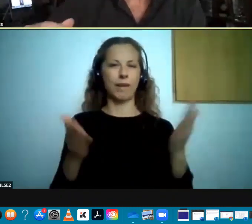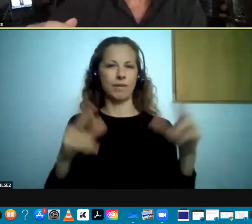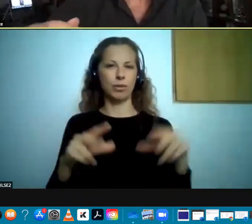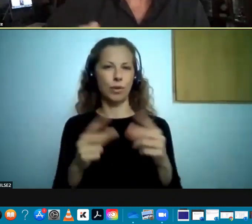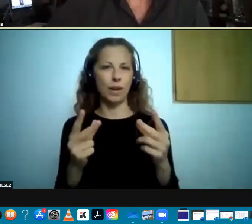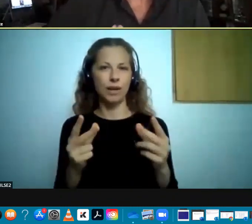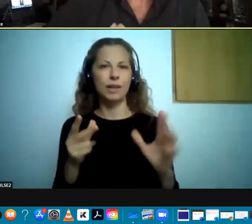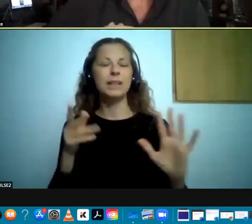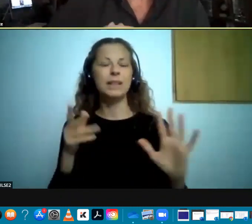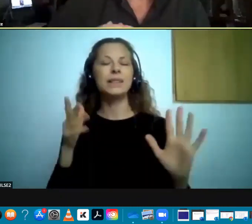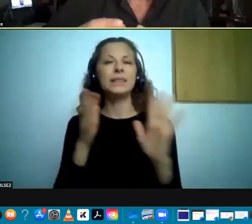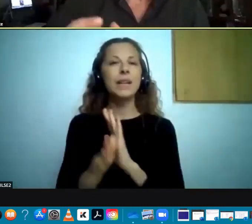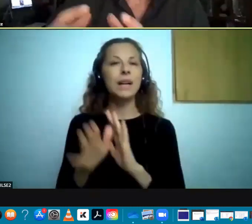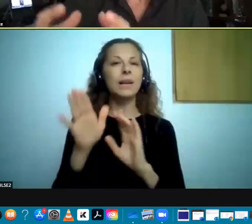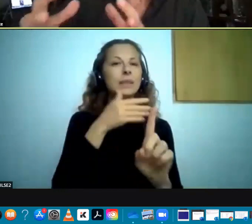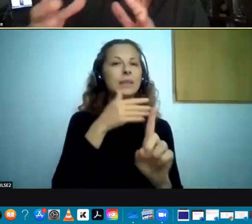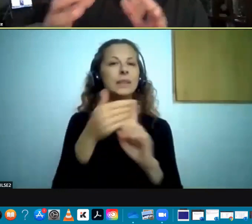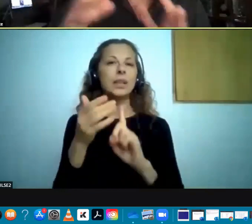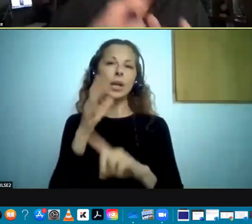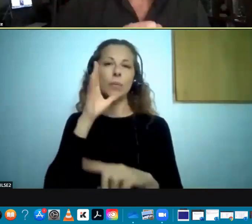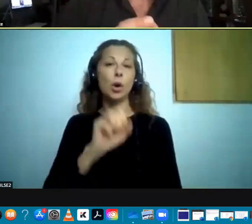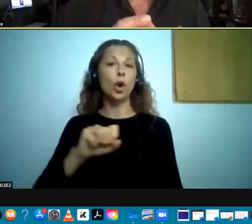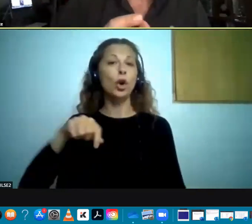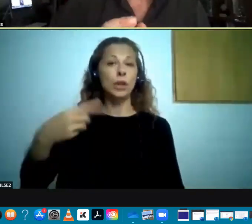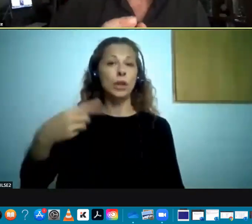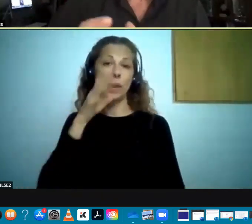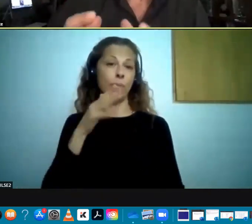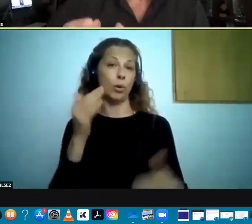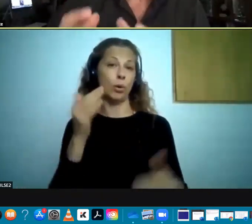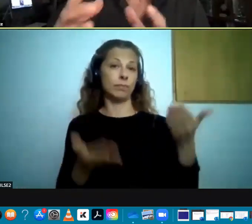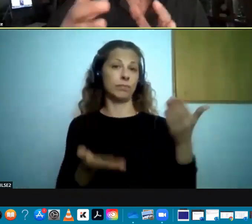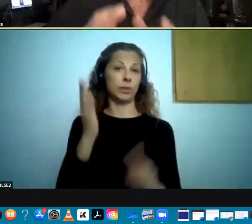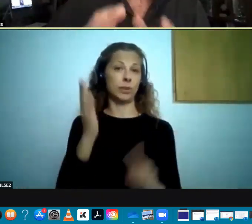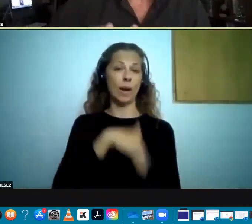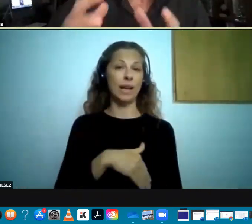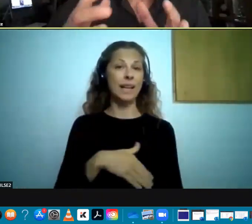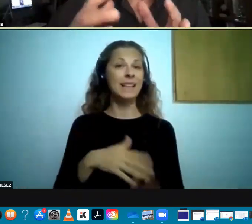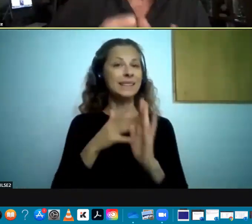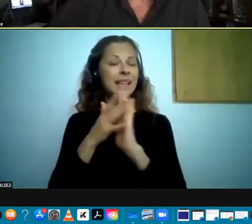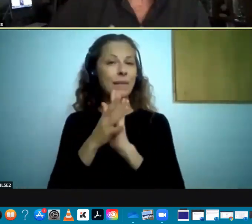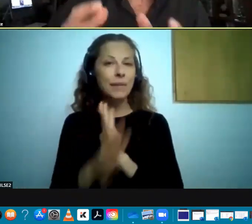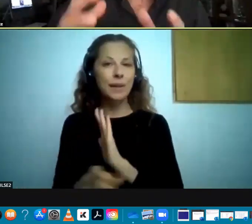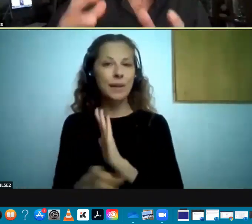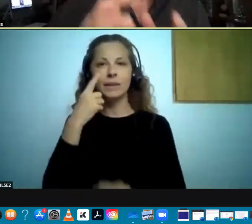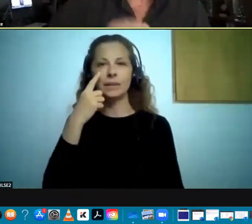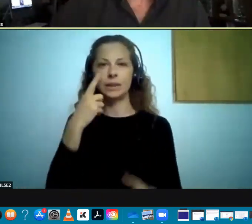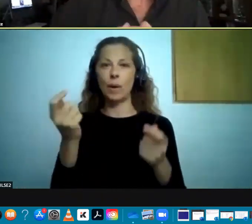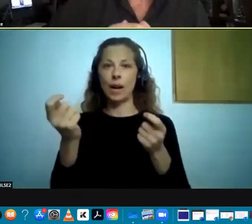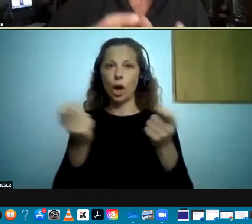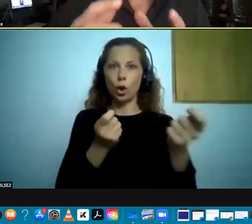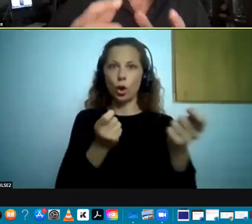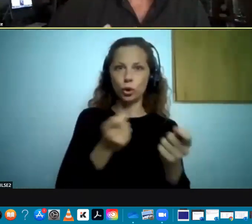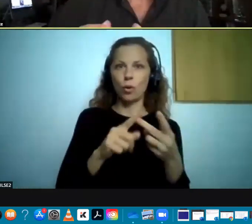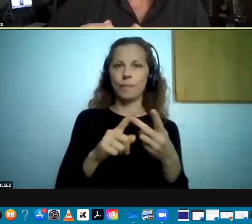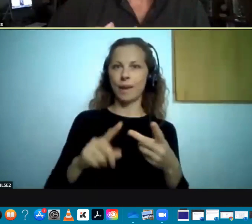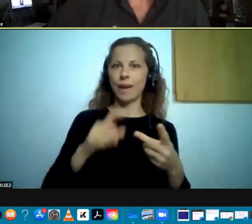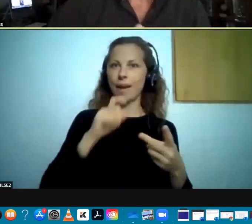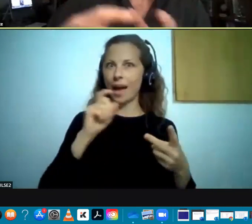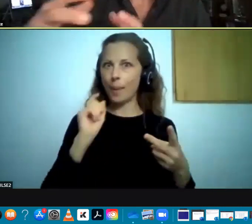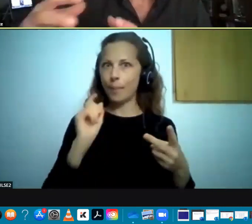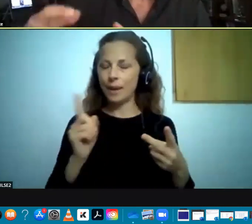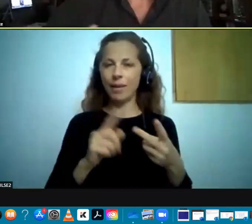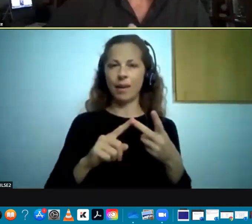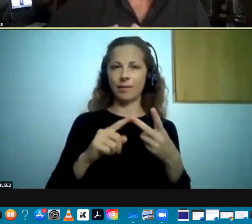una manifestación de la desigualdad, sino que sin violencia de género, sin ese control, ese sometimiento, esa amenaza que ha